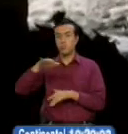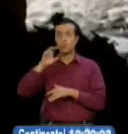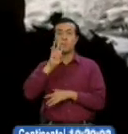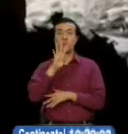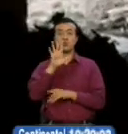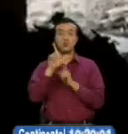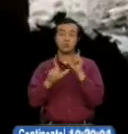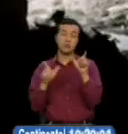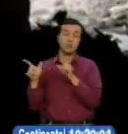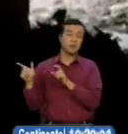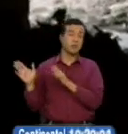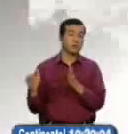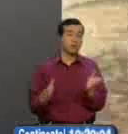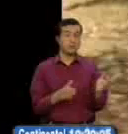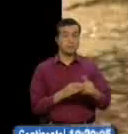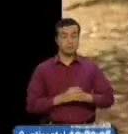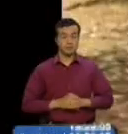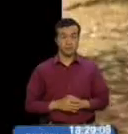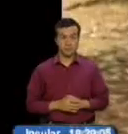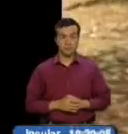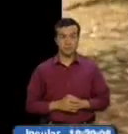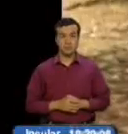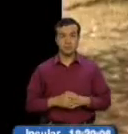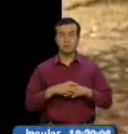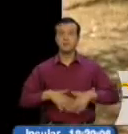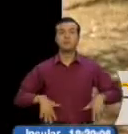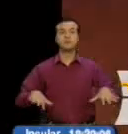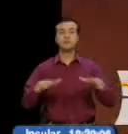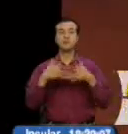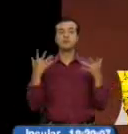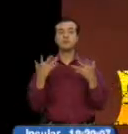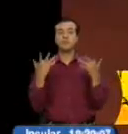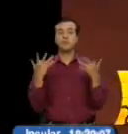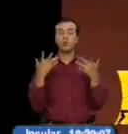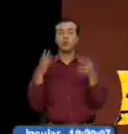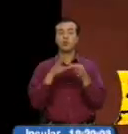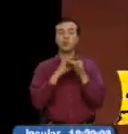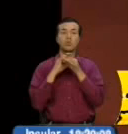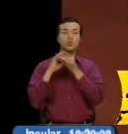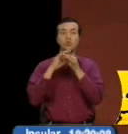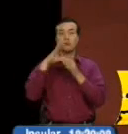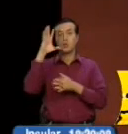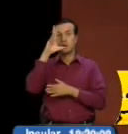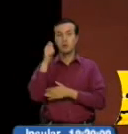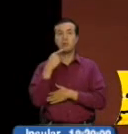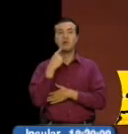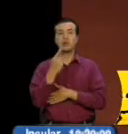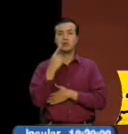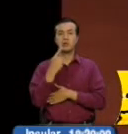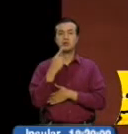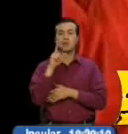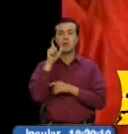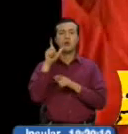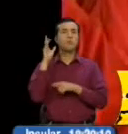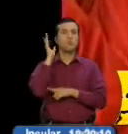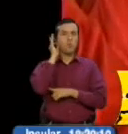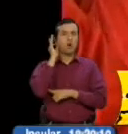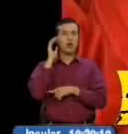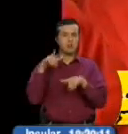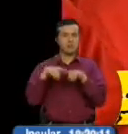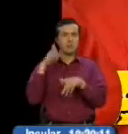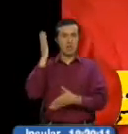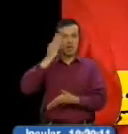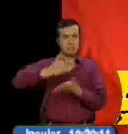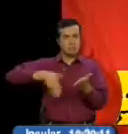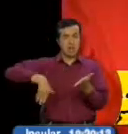45 muertos. El Parlamento de la Unión Africana avaló la prohibición de la mutilación genital femenina en todo el